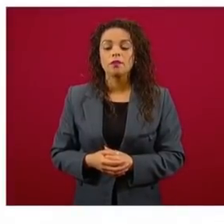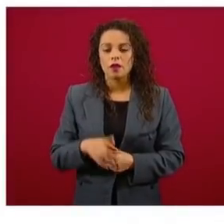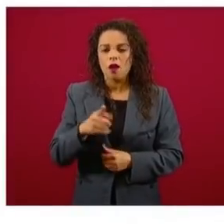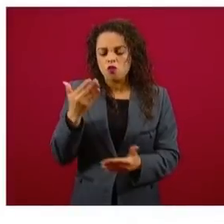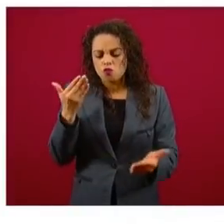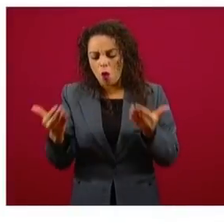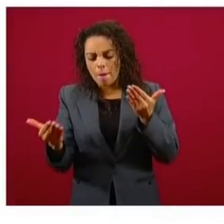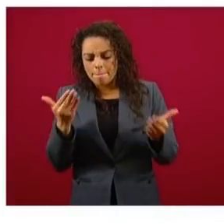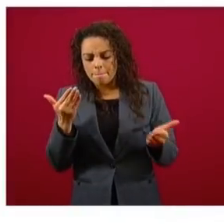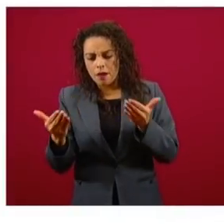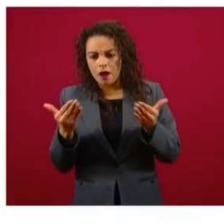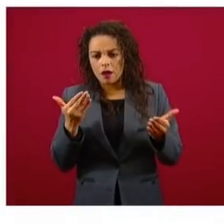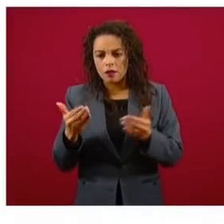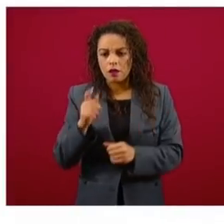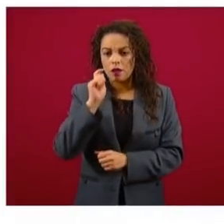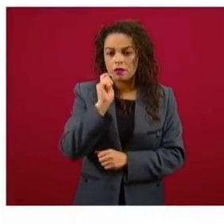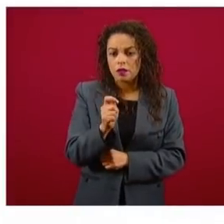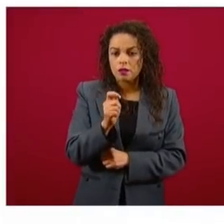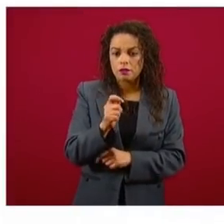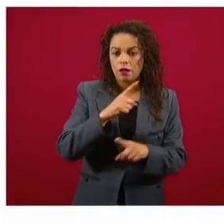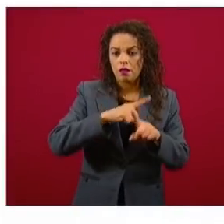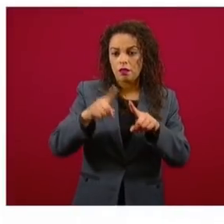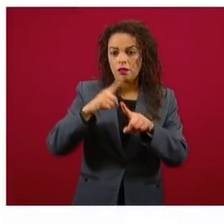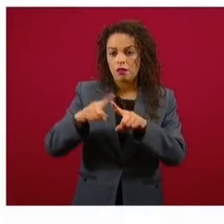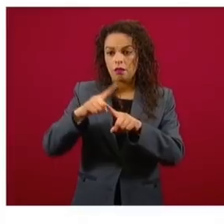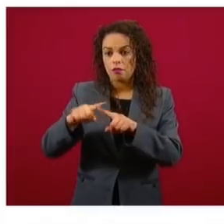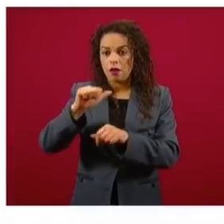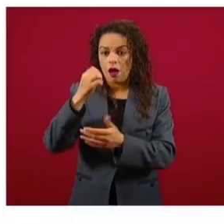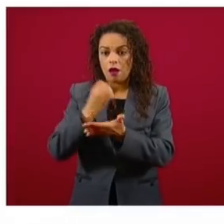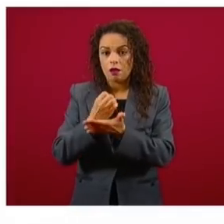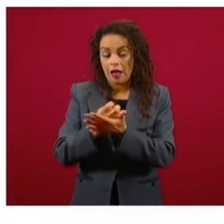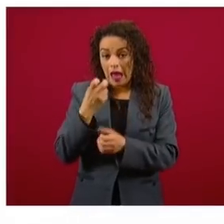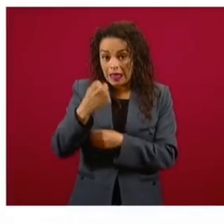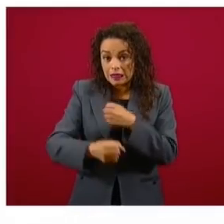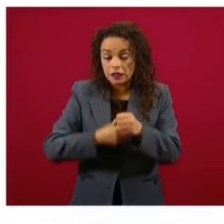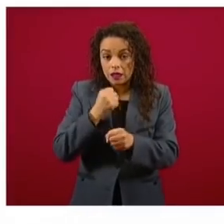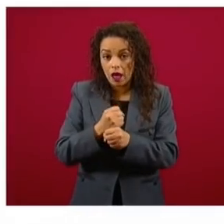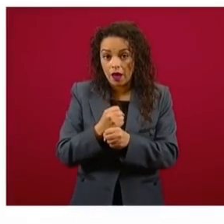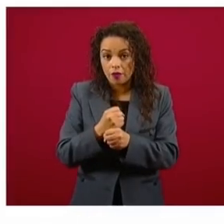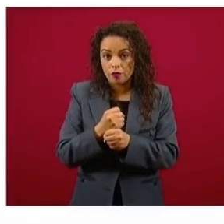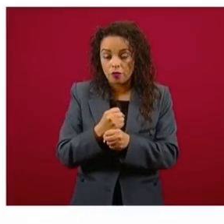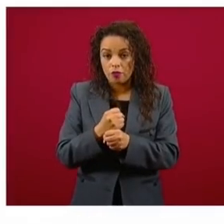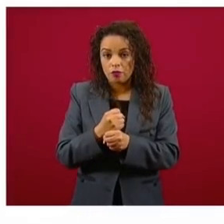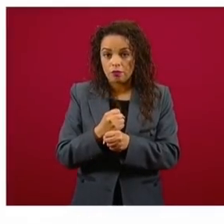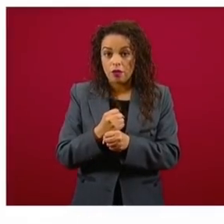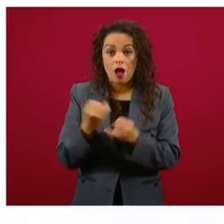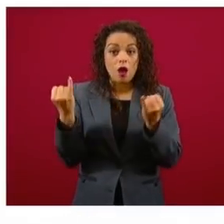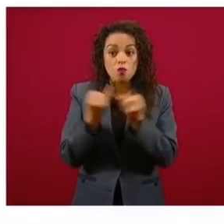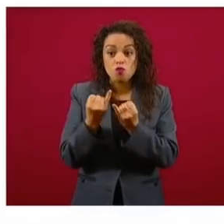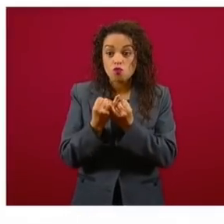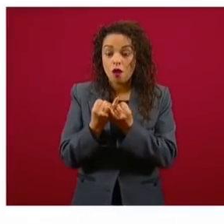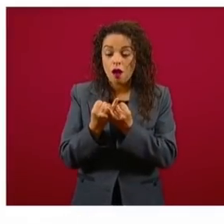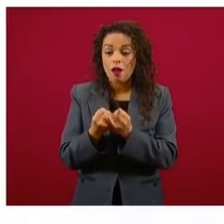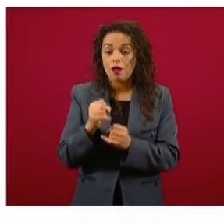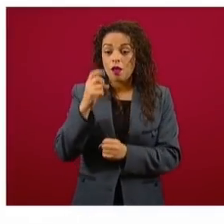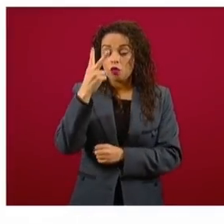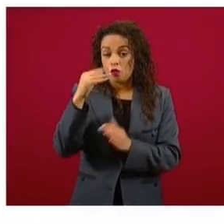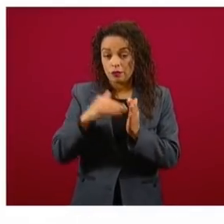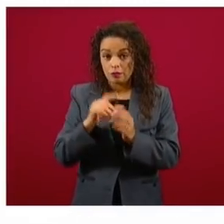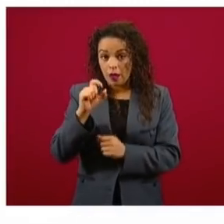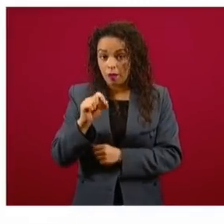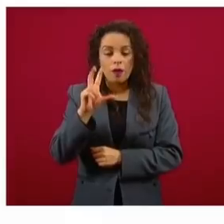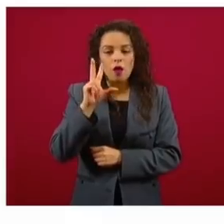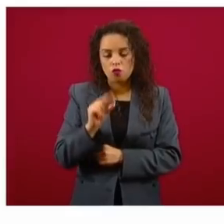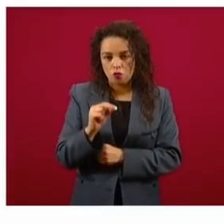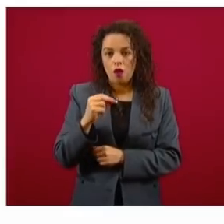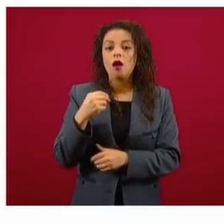comparamos el marco macroeconómico que esperamos tener este año, no con el aprobado en el año 2020, sino con lo que se espera